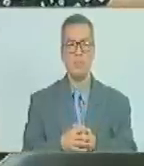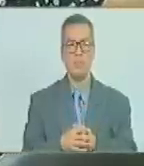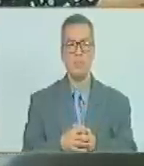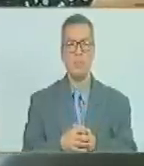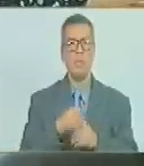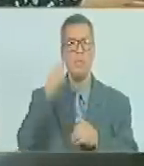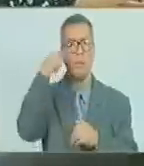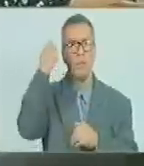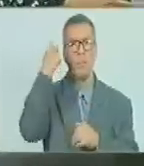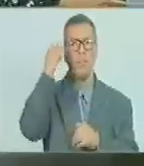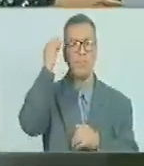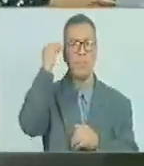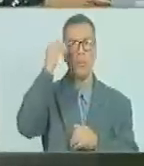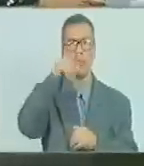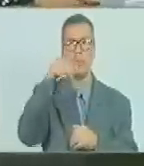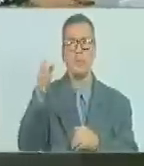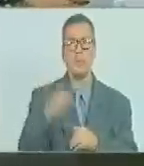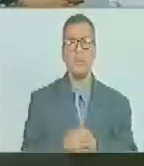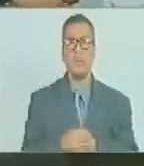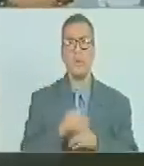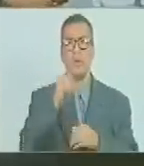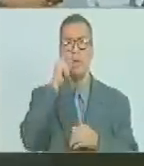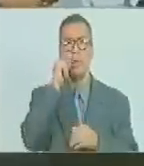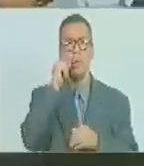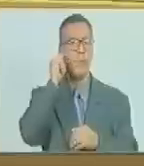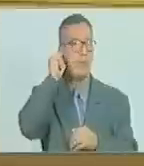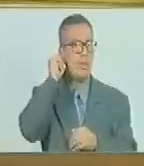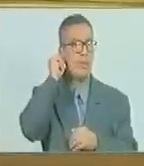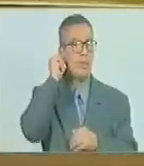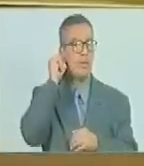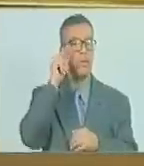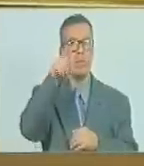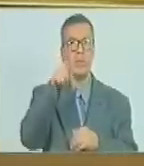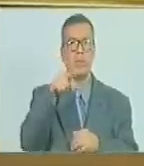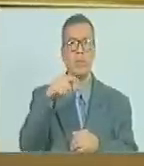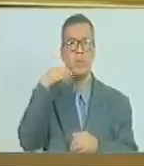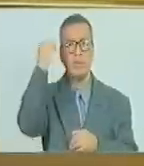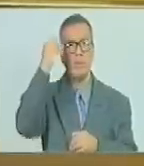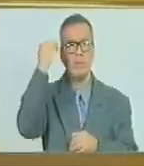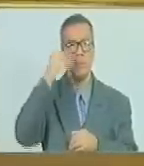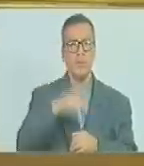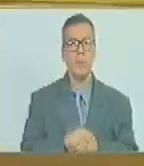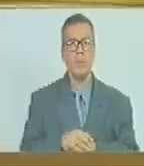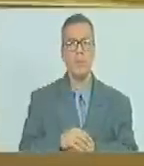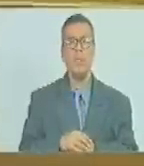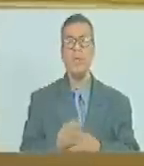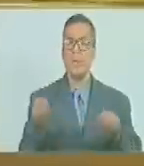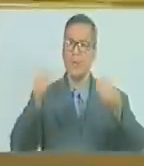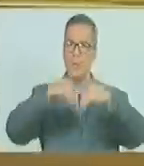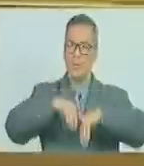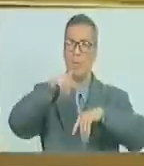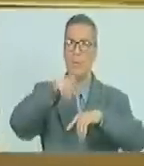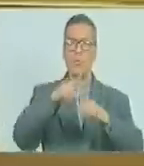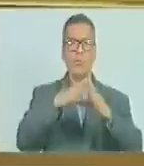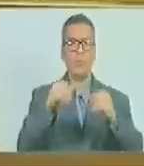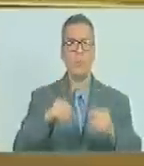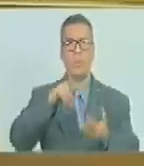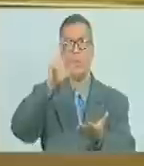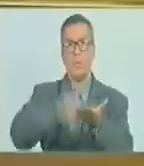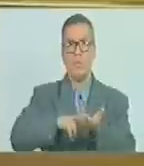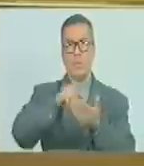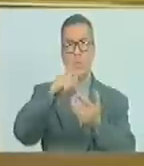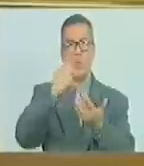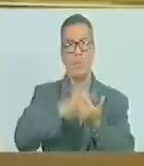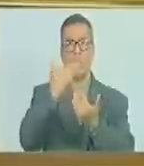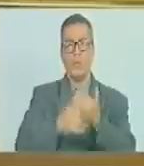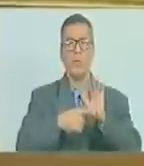En consideración, las honorables diputadas y los honorables diputados que estén de acuerdo con aprobar el